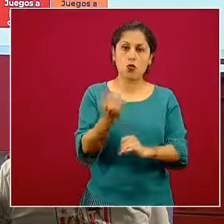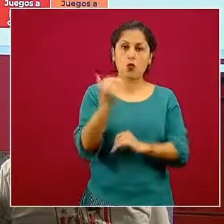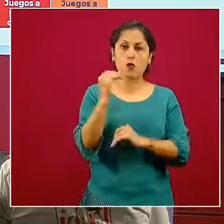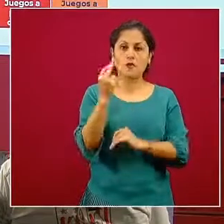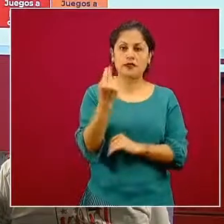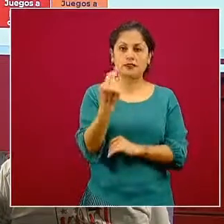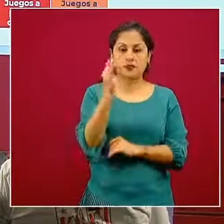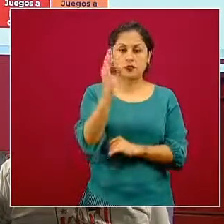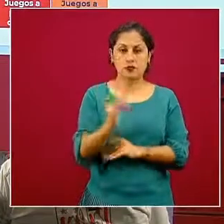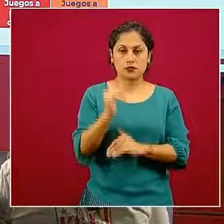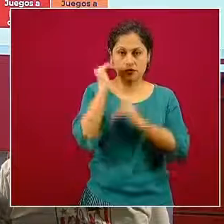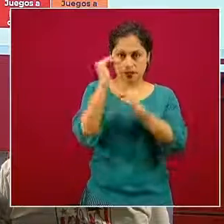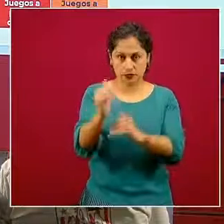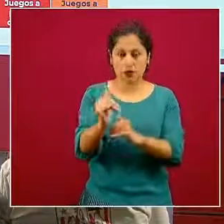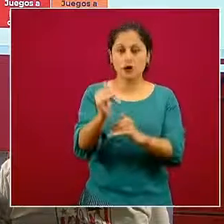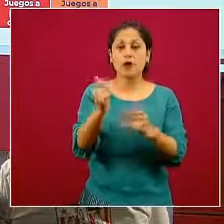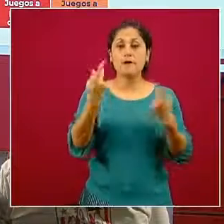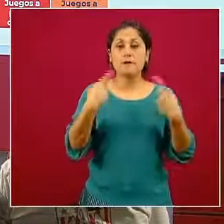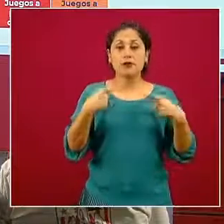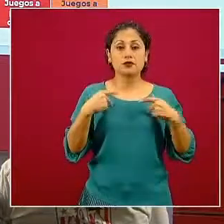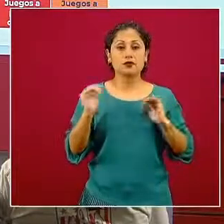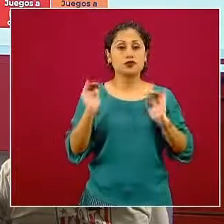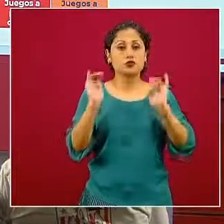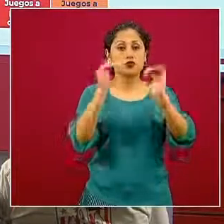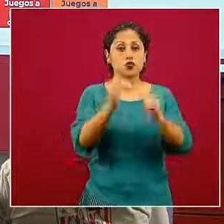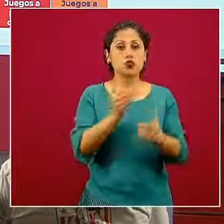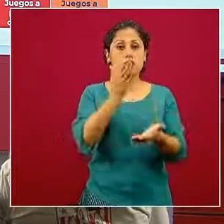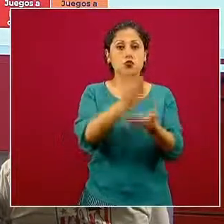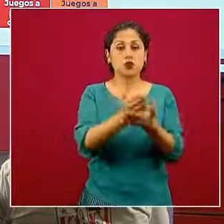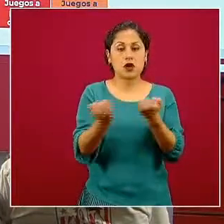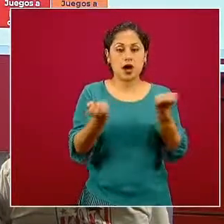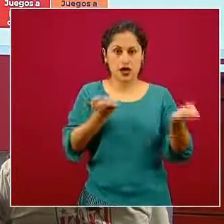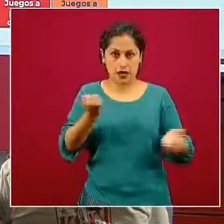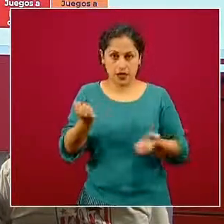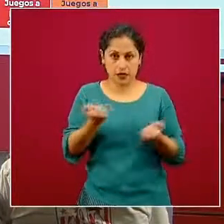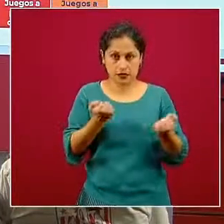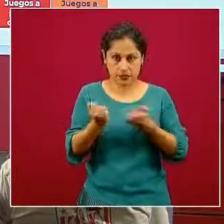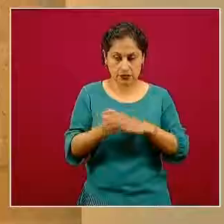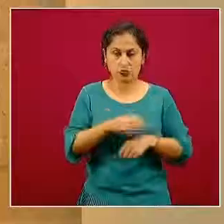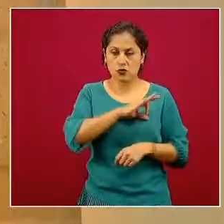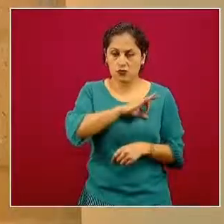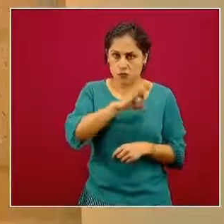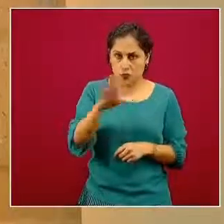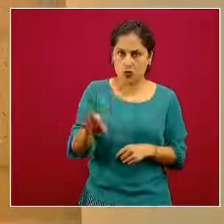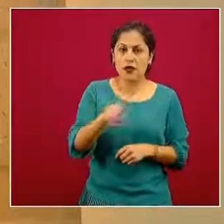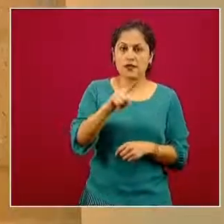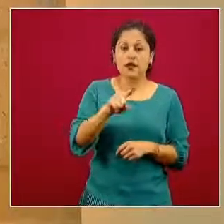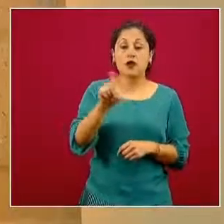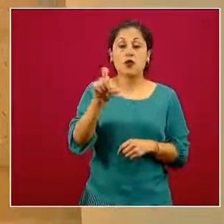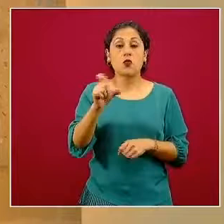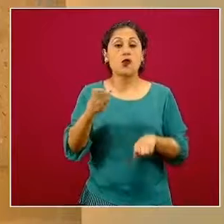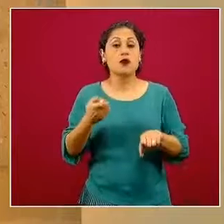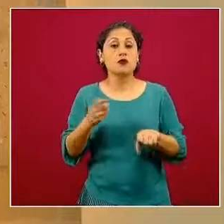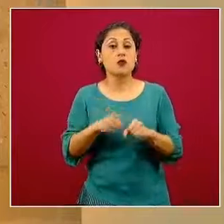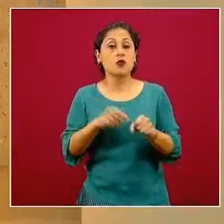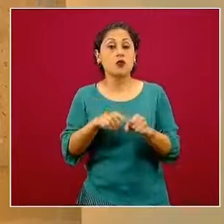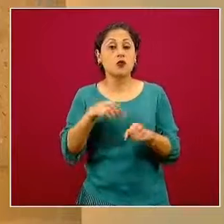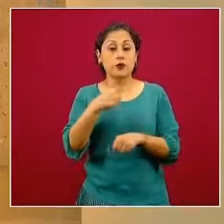actividad física de las personas. Este aforo se incrementa en el color naranja a un 50%, pero sigue la